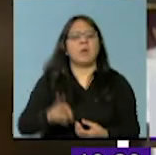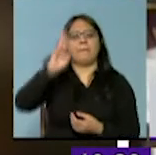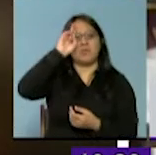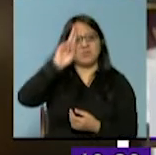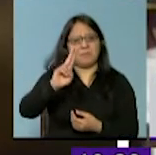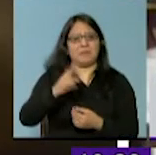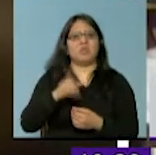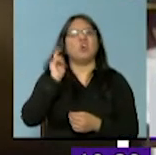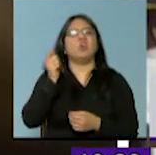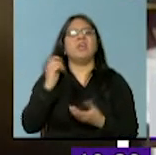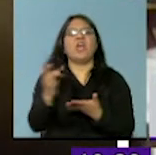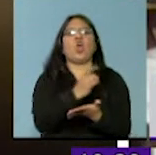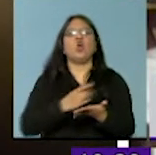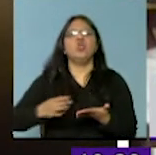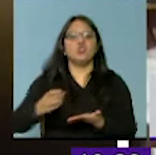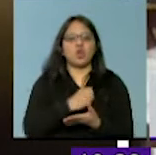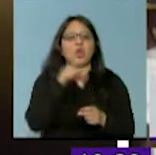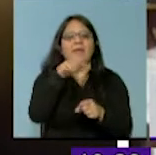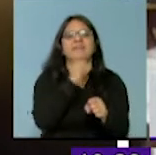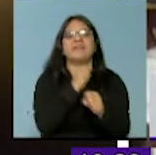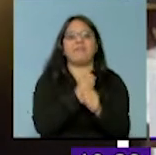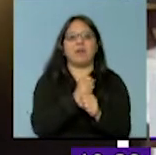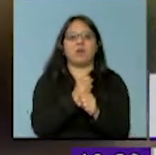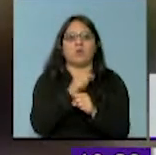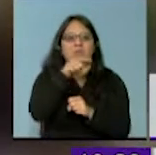el trabajo que hace Fabricio? ¿Su papá?